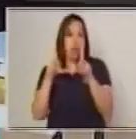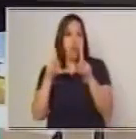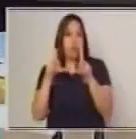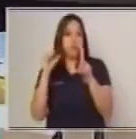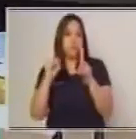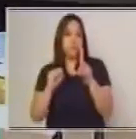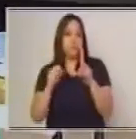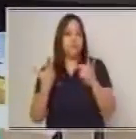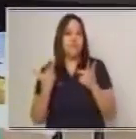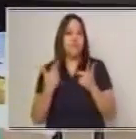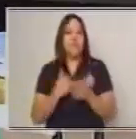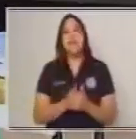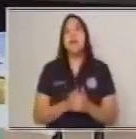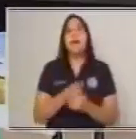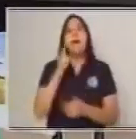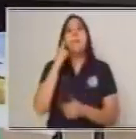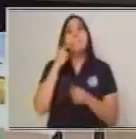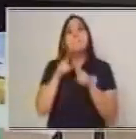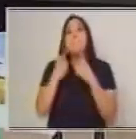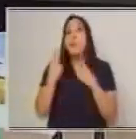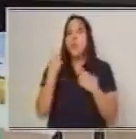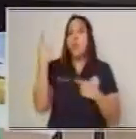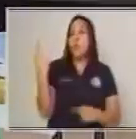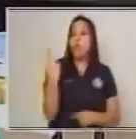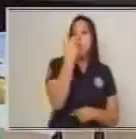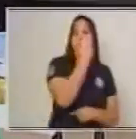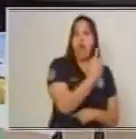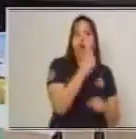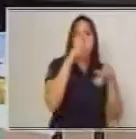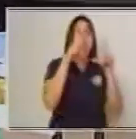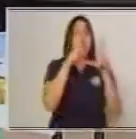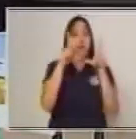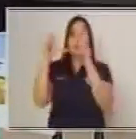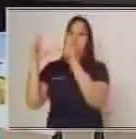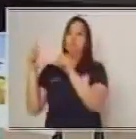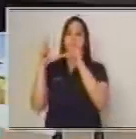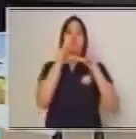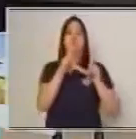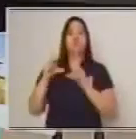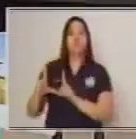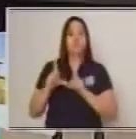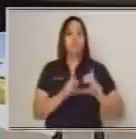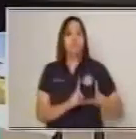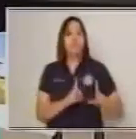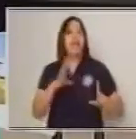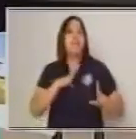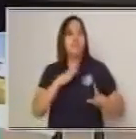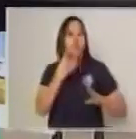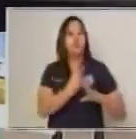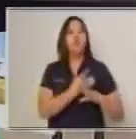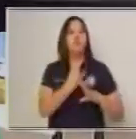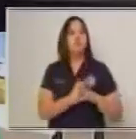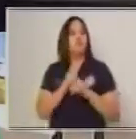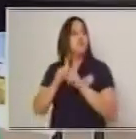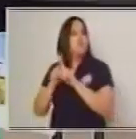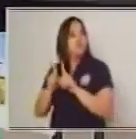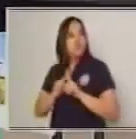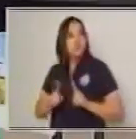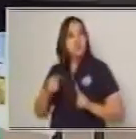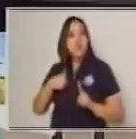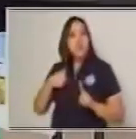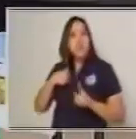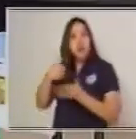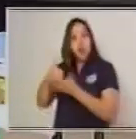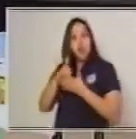muy obvio, ¿verdad? Pero cada cuadro tiene su uso, ¿sí? Y eso me ayuda a mí a ordenar la